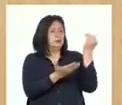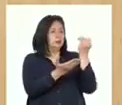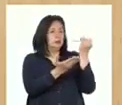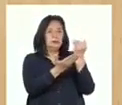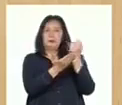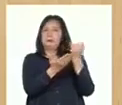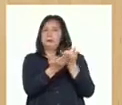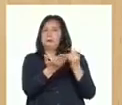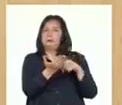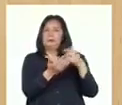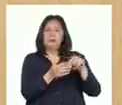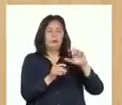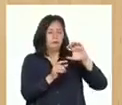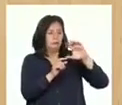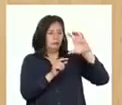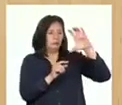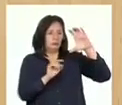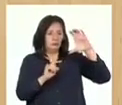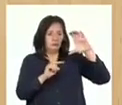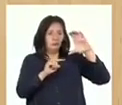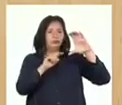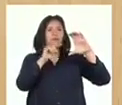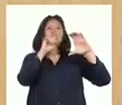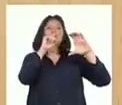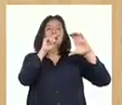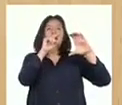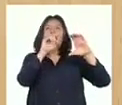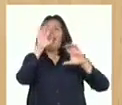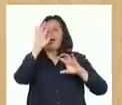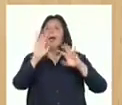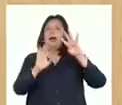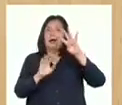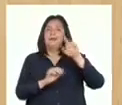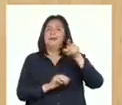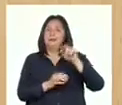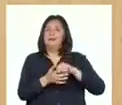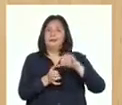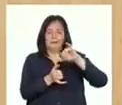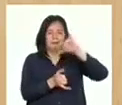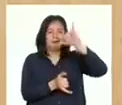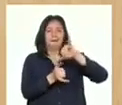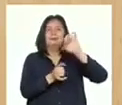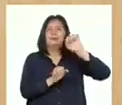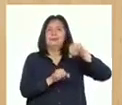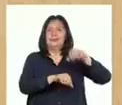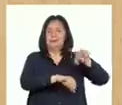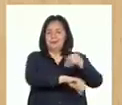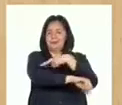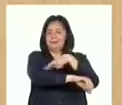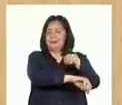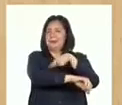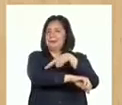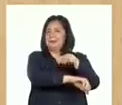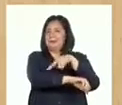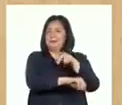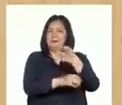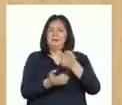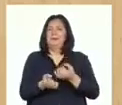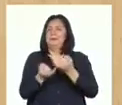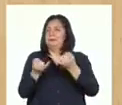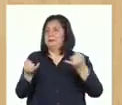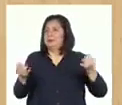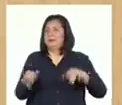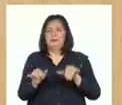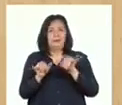del dinosaurio tiene 14 centímetros de altura. Lo medimos con la regla, es decir, nuestro instrumento